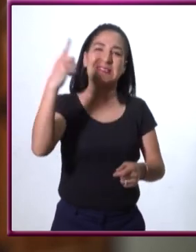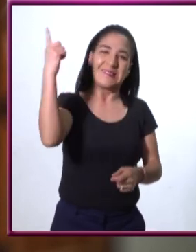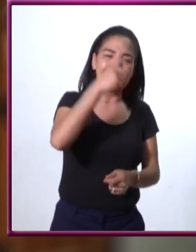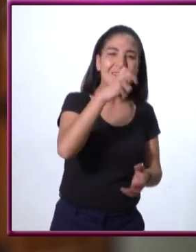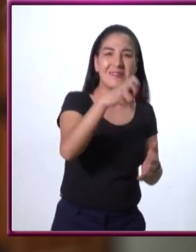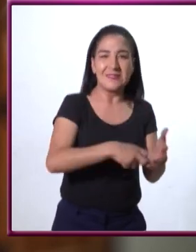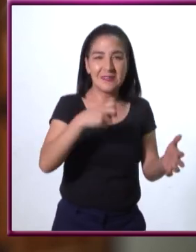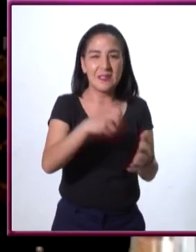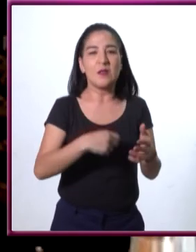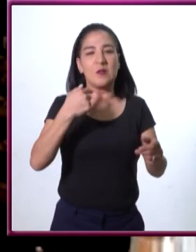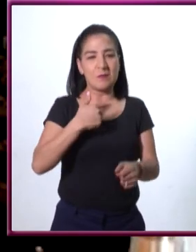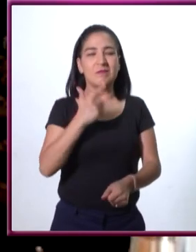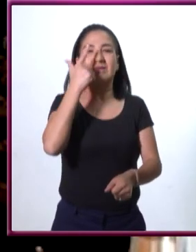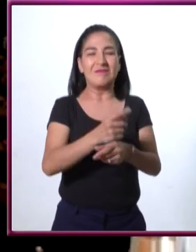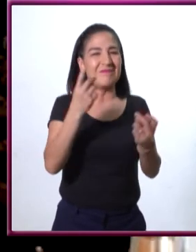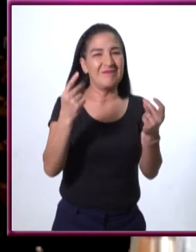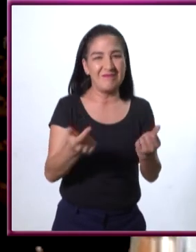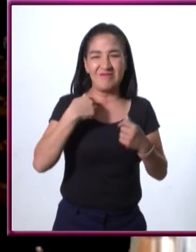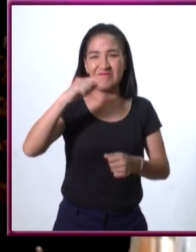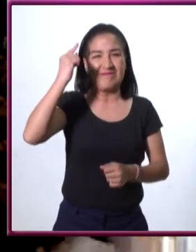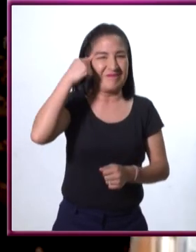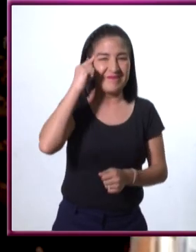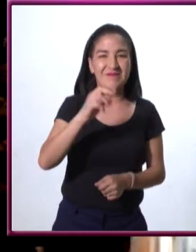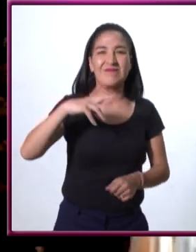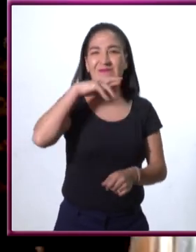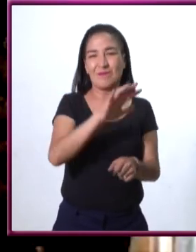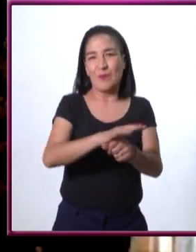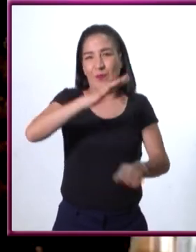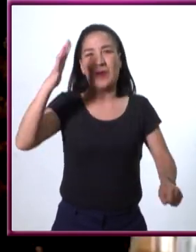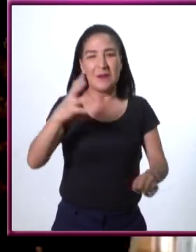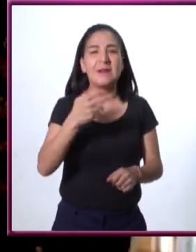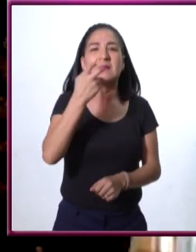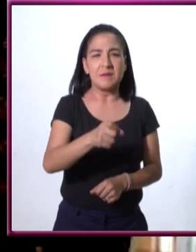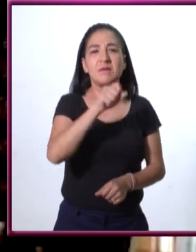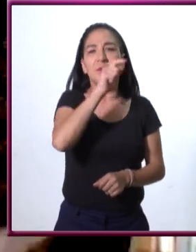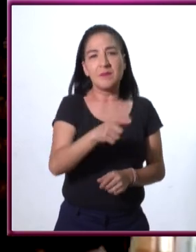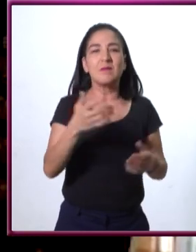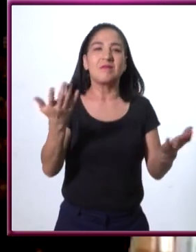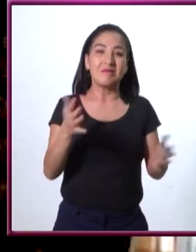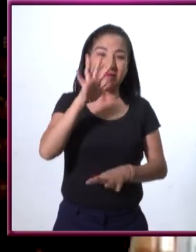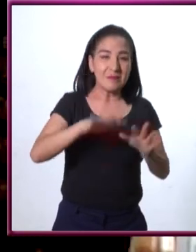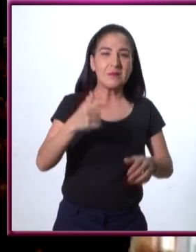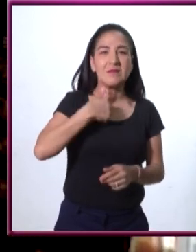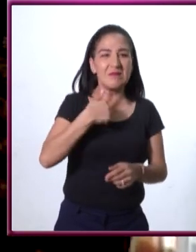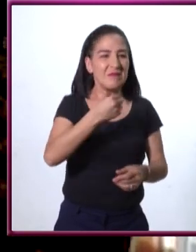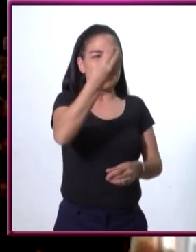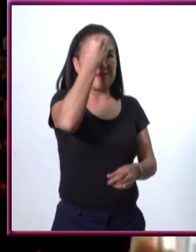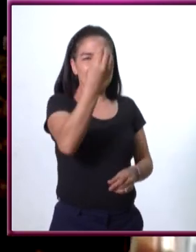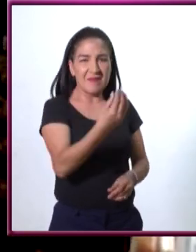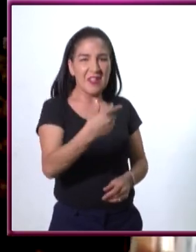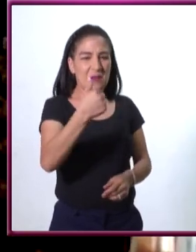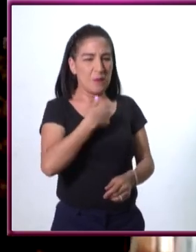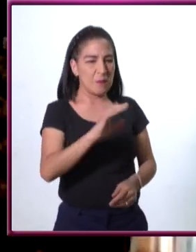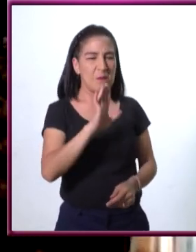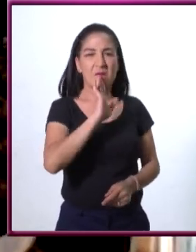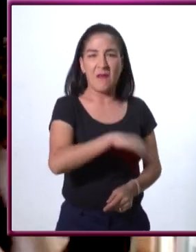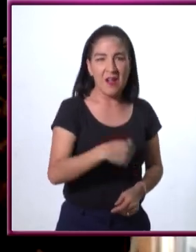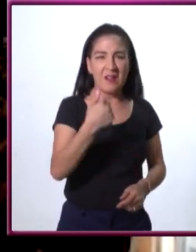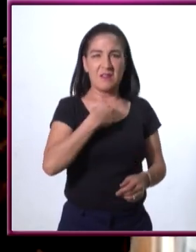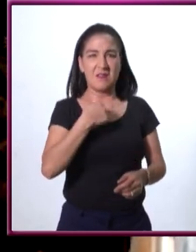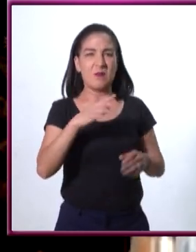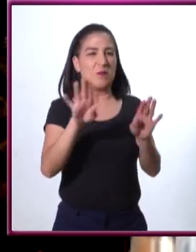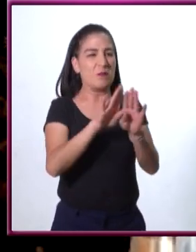perdón, la autovaloración. Creo que el trato con las personas que me rodean es lo principal. Ser empático, ser